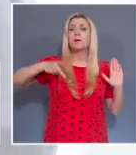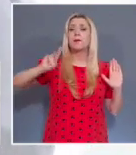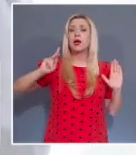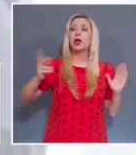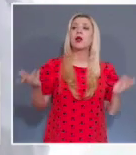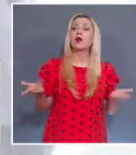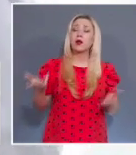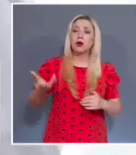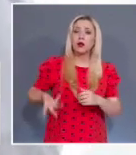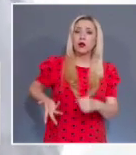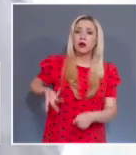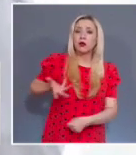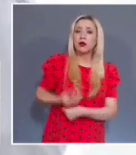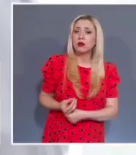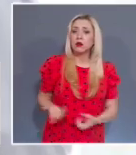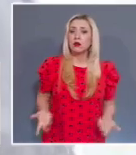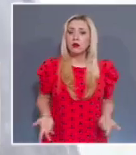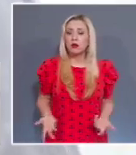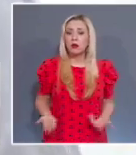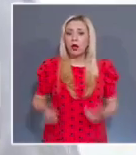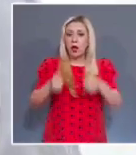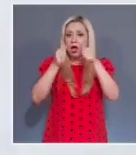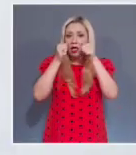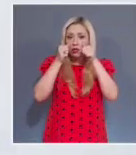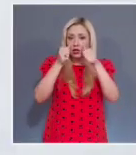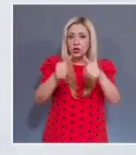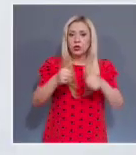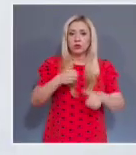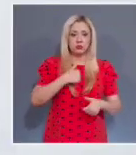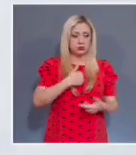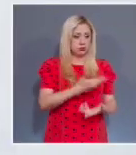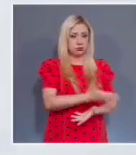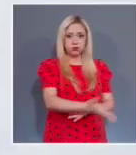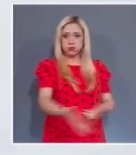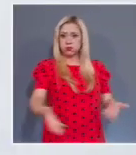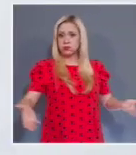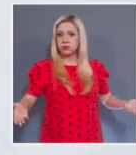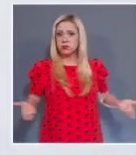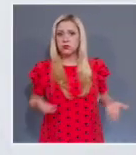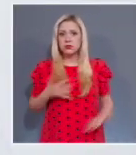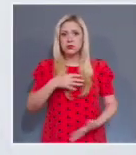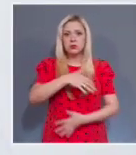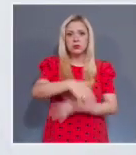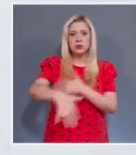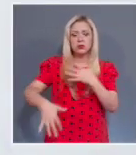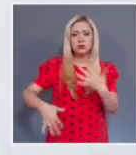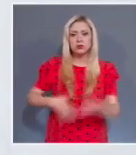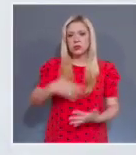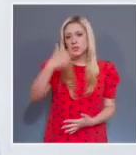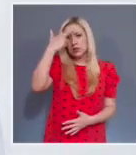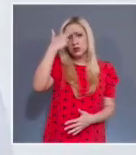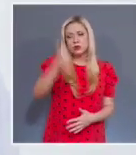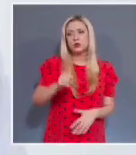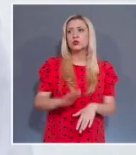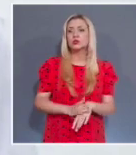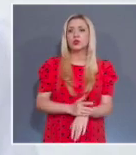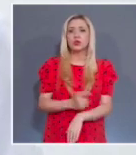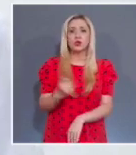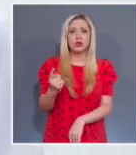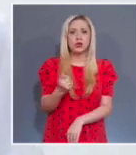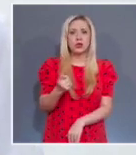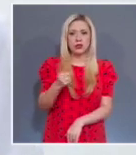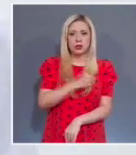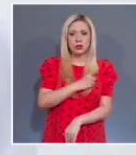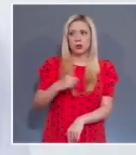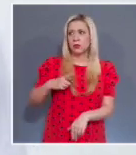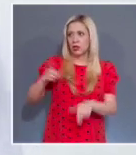que atiendan las cuestiones estructurales que explican las causas y atienden las consecuencias de lo ocurrido. Para